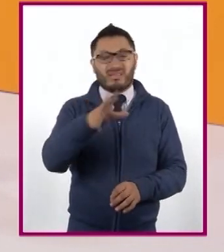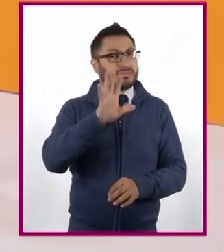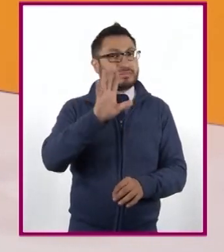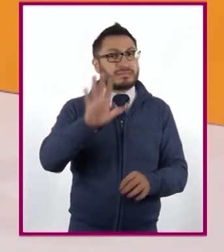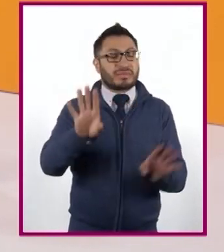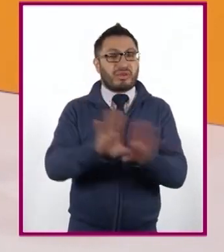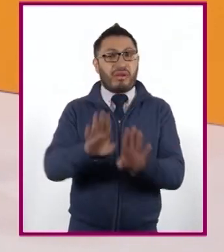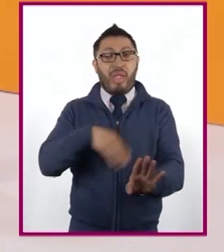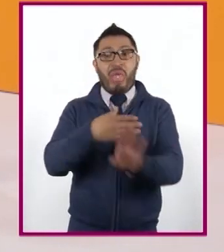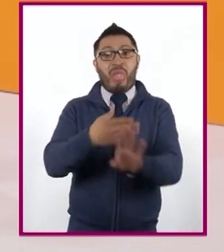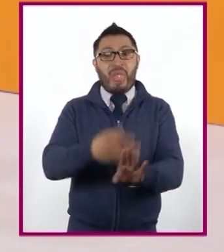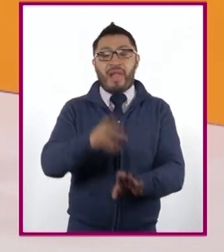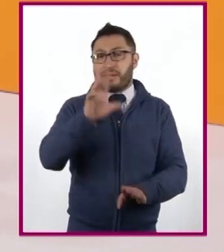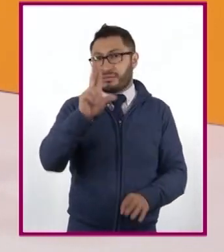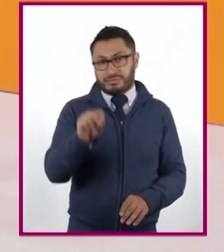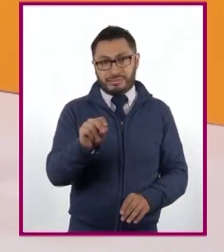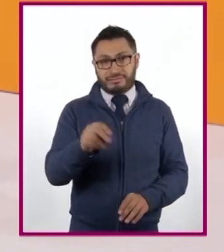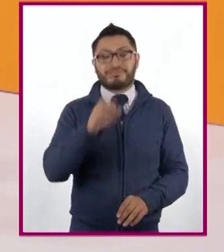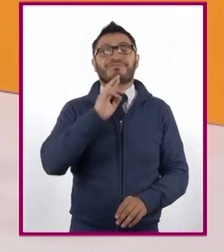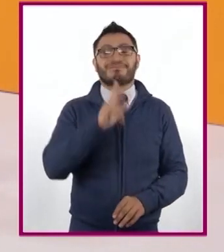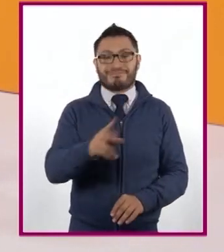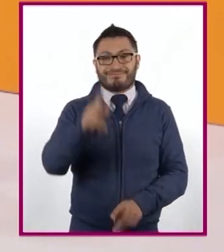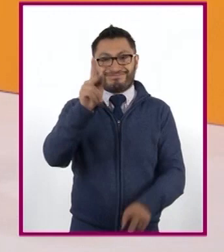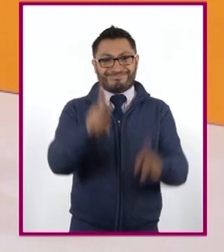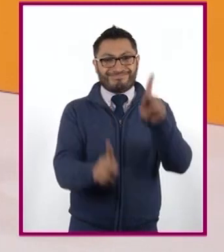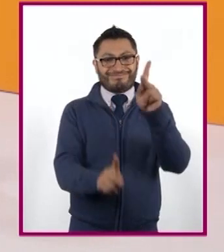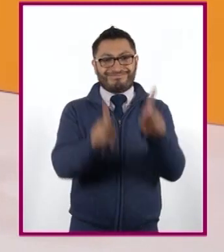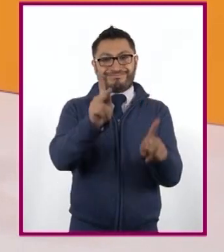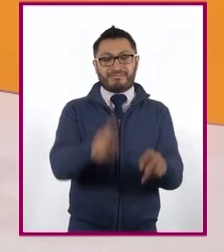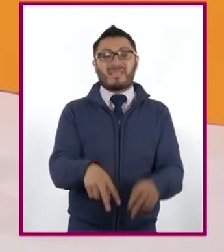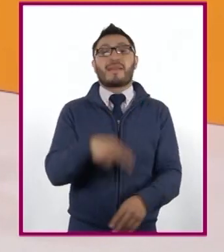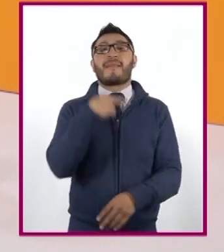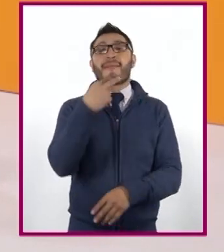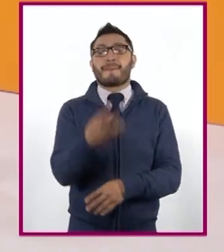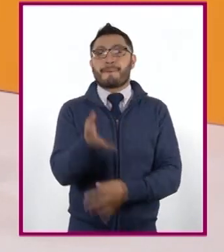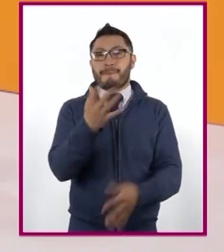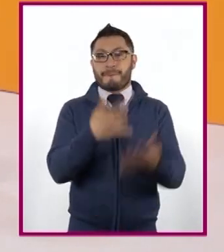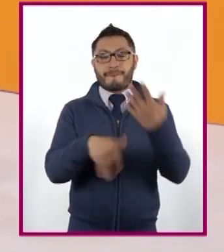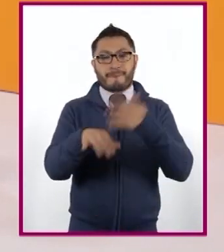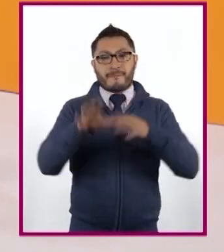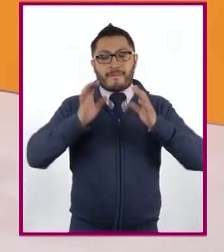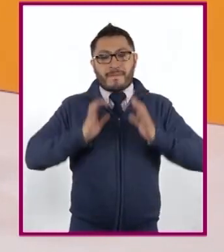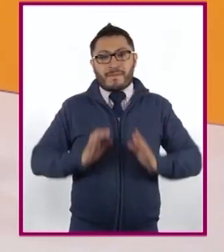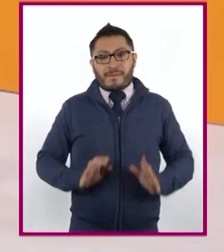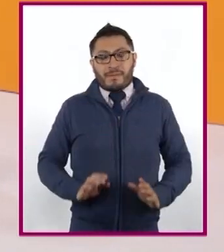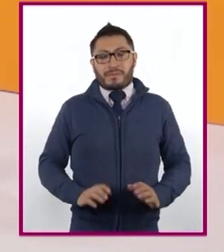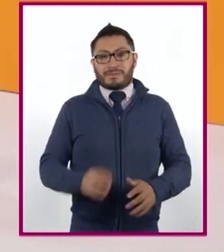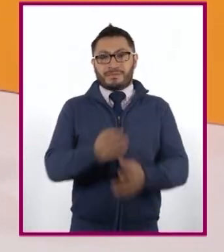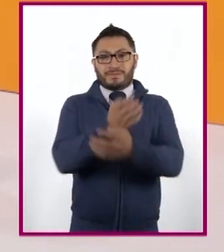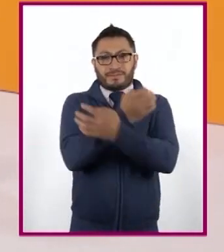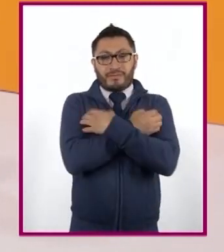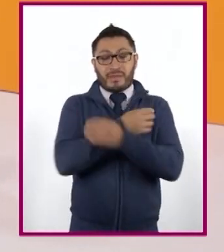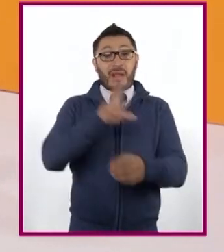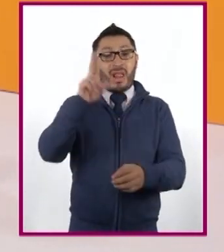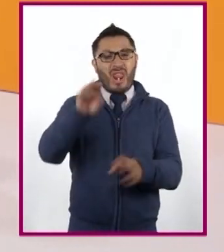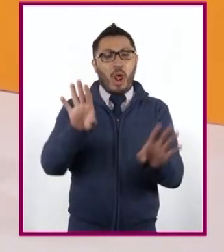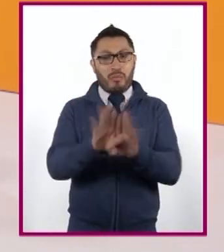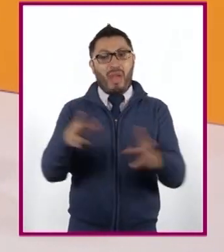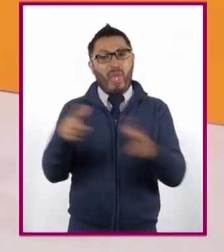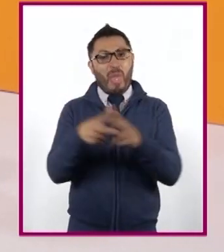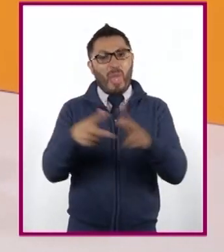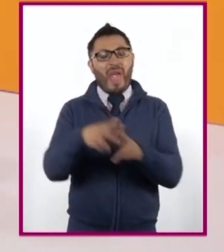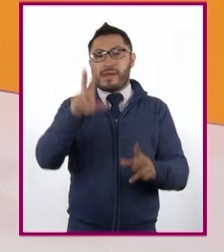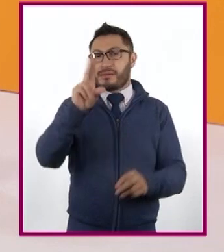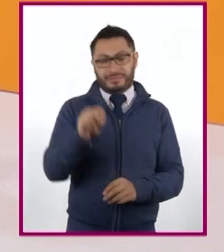mejor emplear un diálogo verbal y corporal que evite la confrontación. Por tanto,